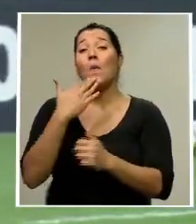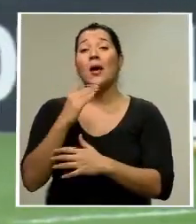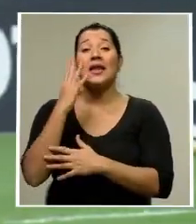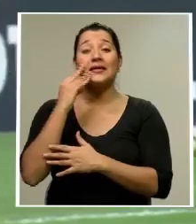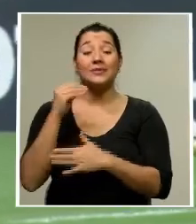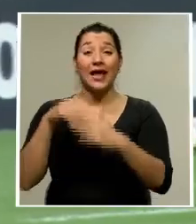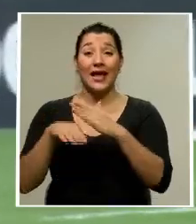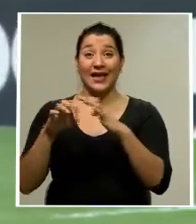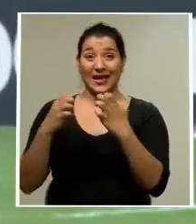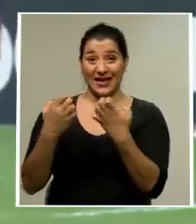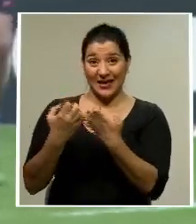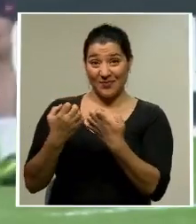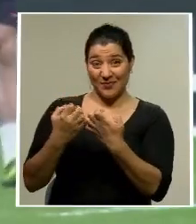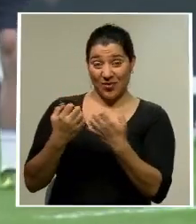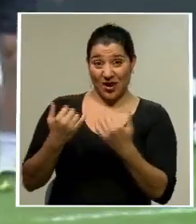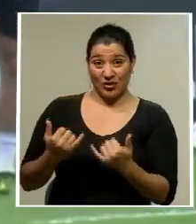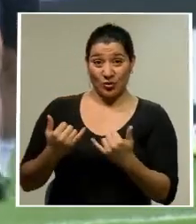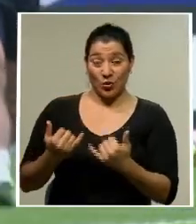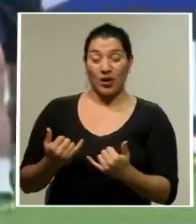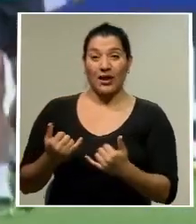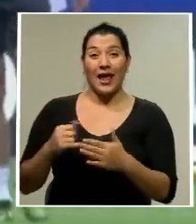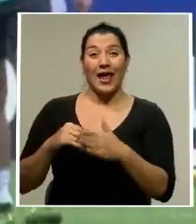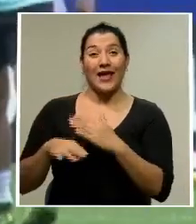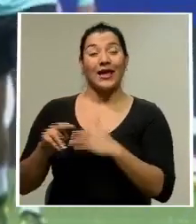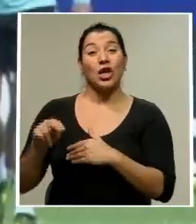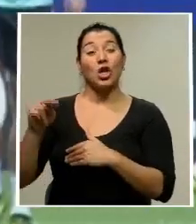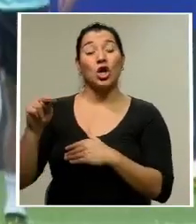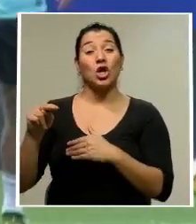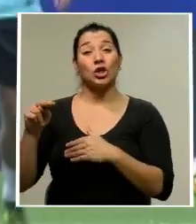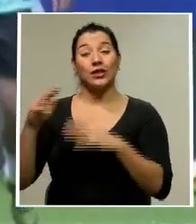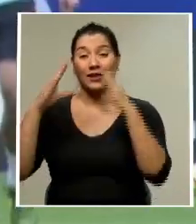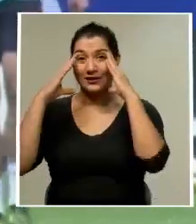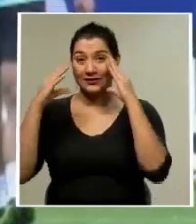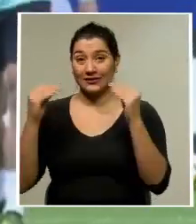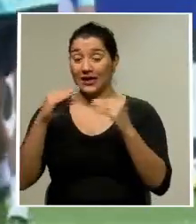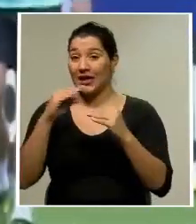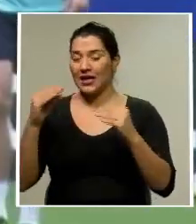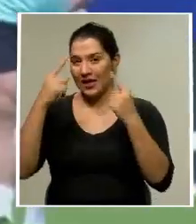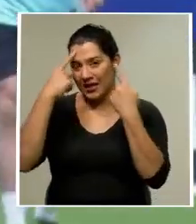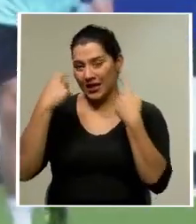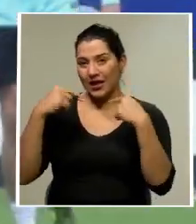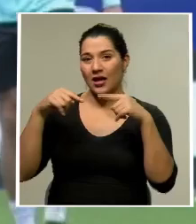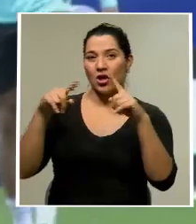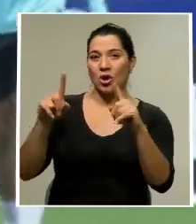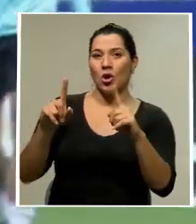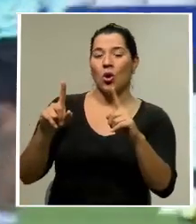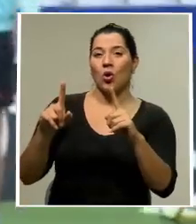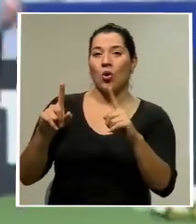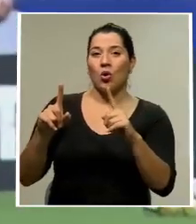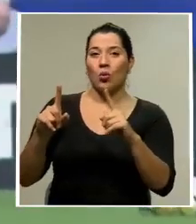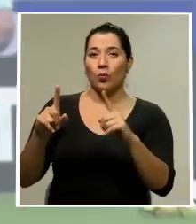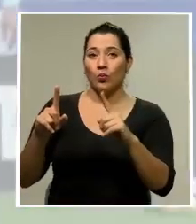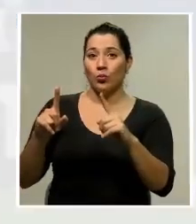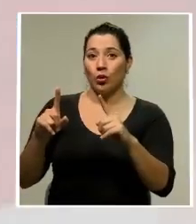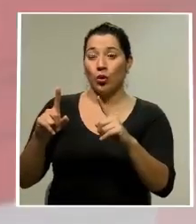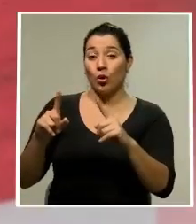el club de su región, al norte de Países Bajos, y donde aprendió a regatear cuando entró en la academia de Groningen con 12